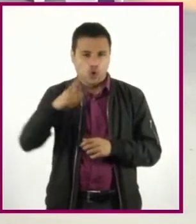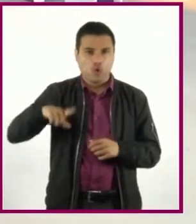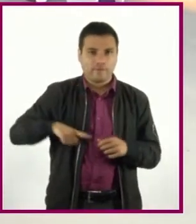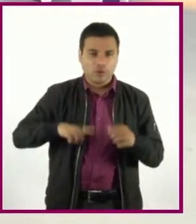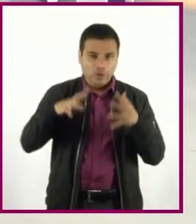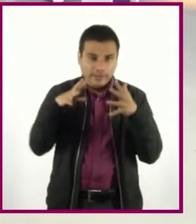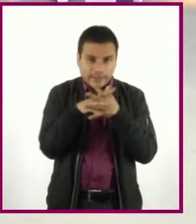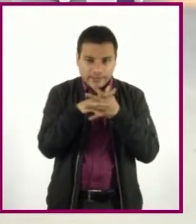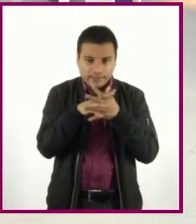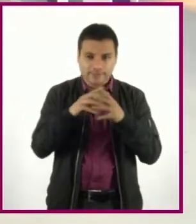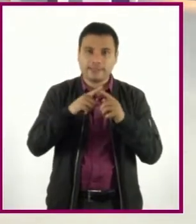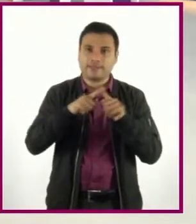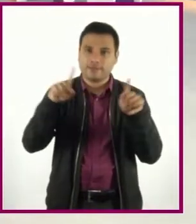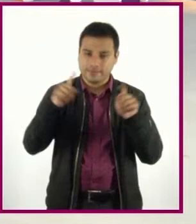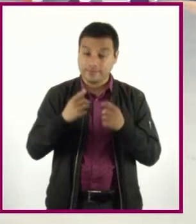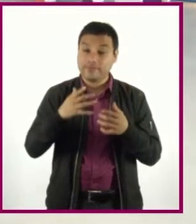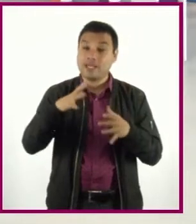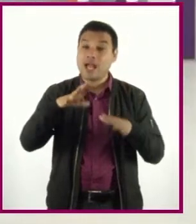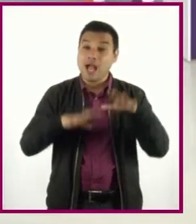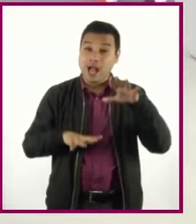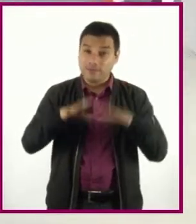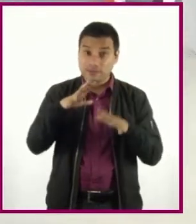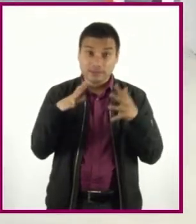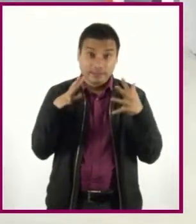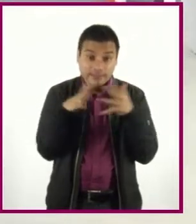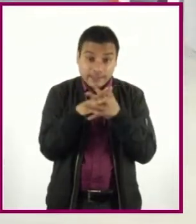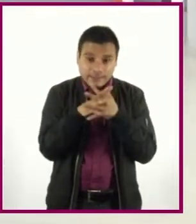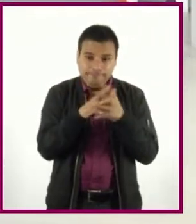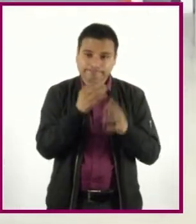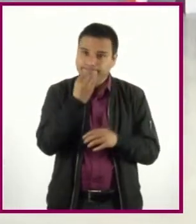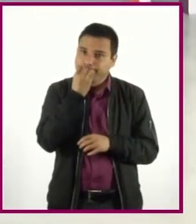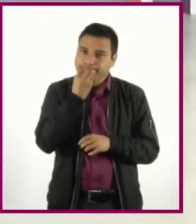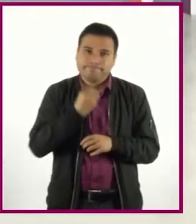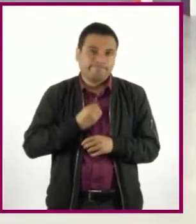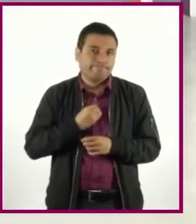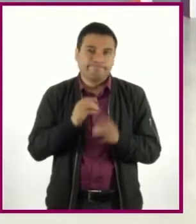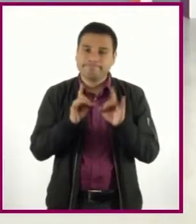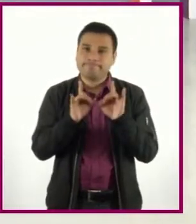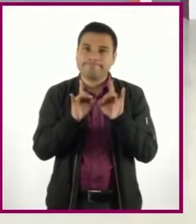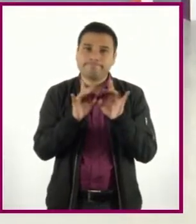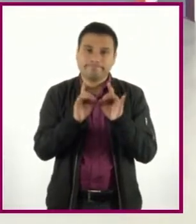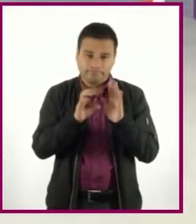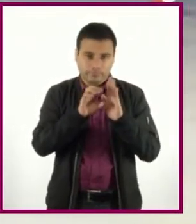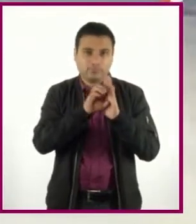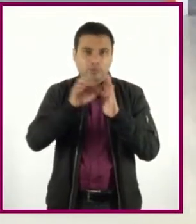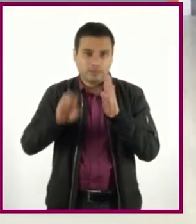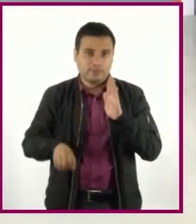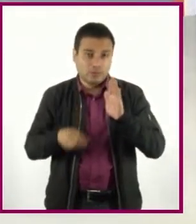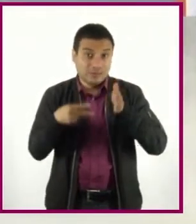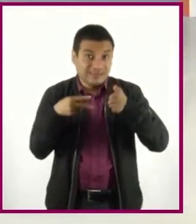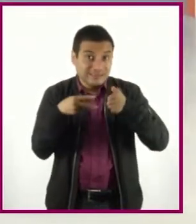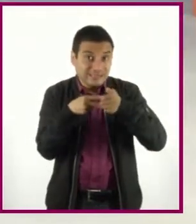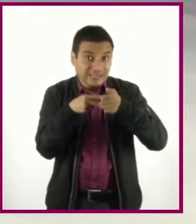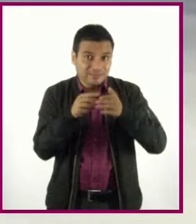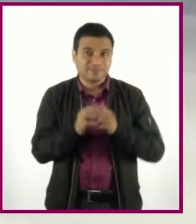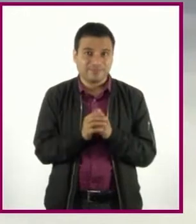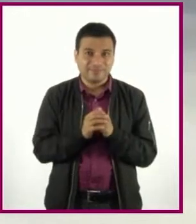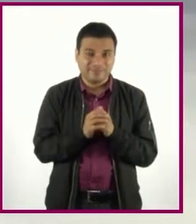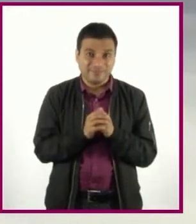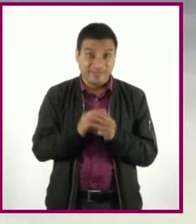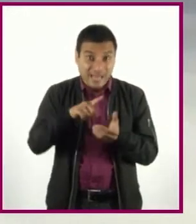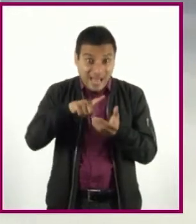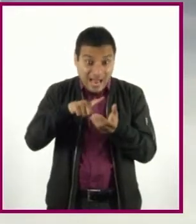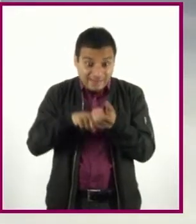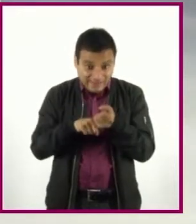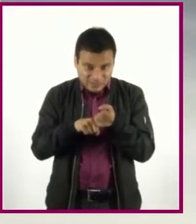Hay ocasiones en que la guerra no puede evitarse, como en el caso de Siria, el cual, a pesar de tener un origen local,